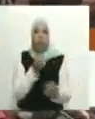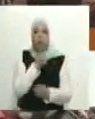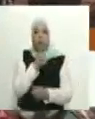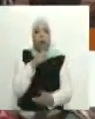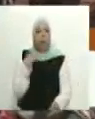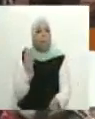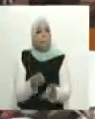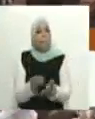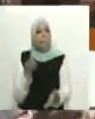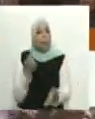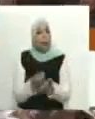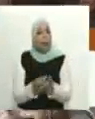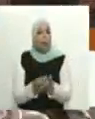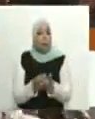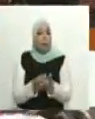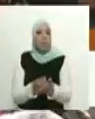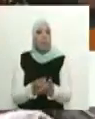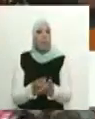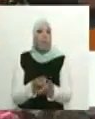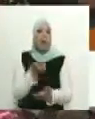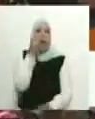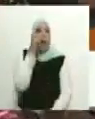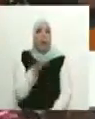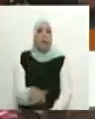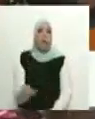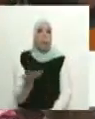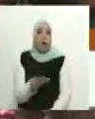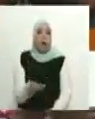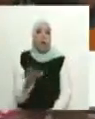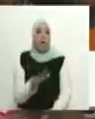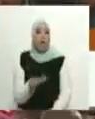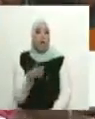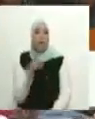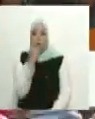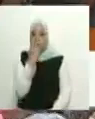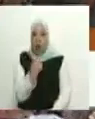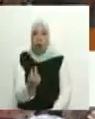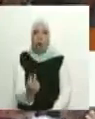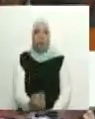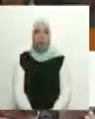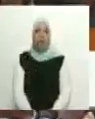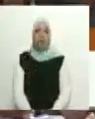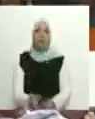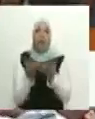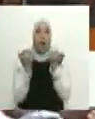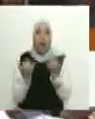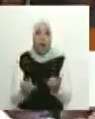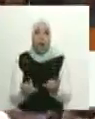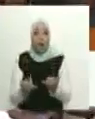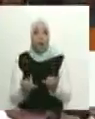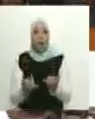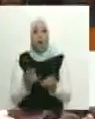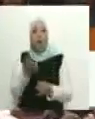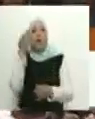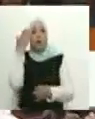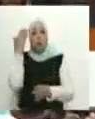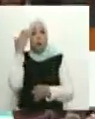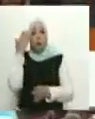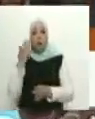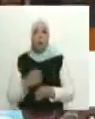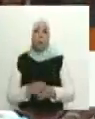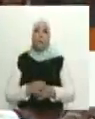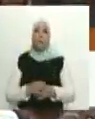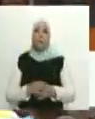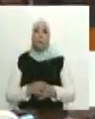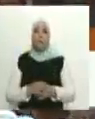paga? El pueblo, y sobre todo el pueblo más humilde. Ahora, ustedes verán